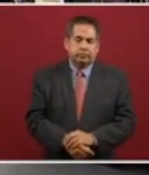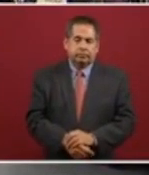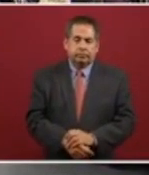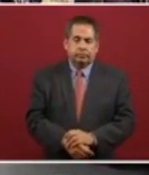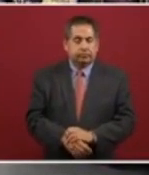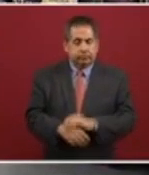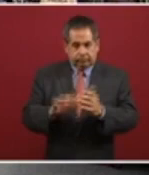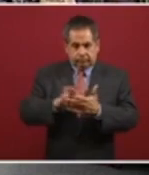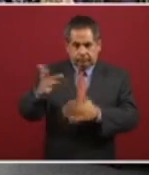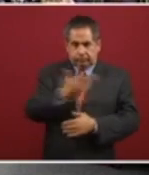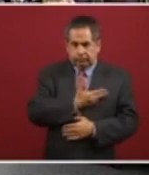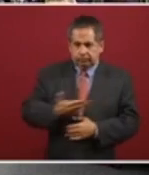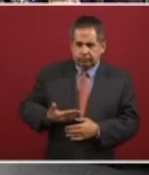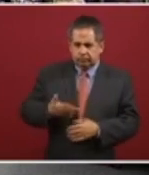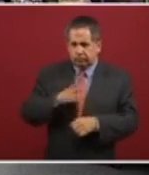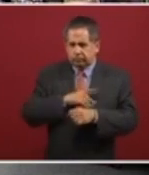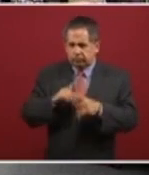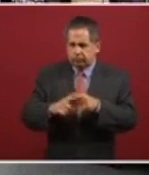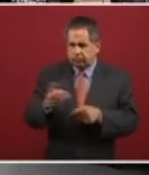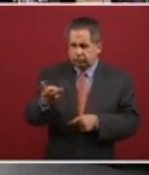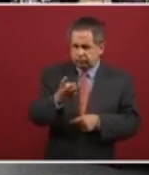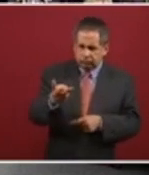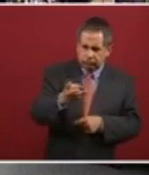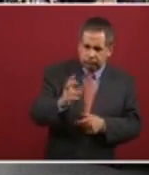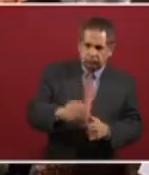Gracias, presidente. Buenos días. Ah, bueno, ustedes tres.